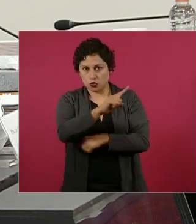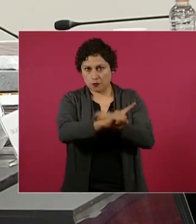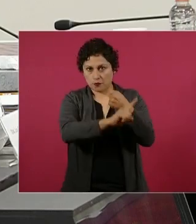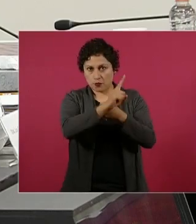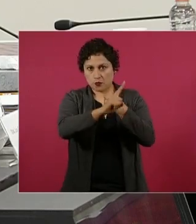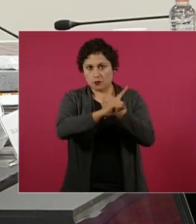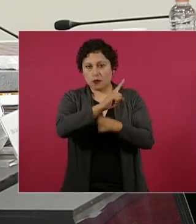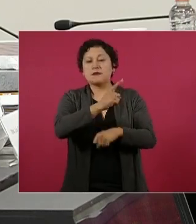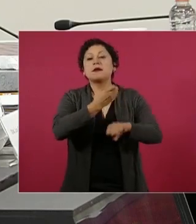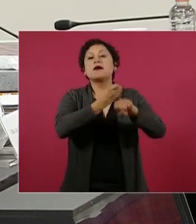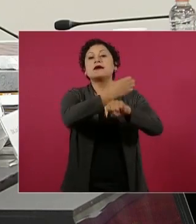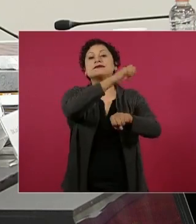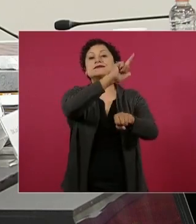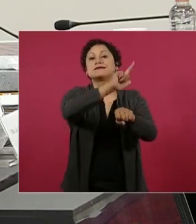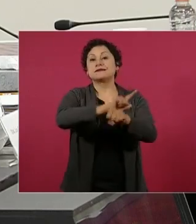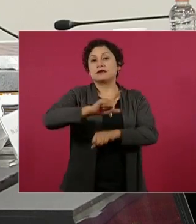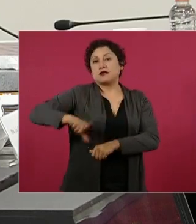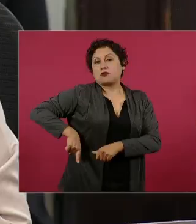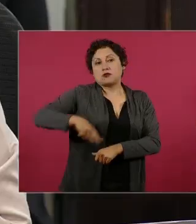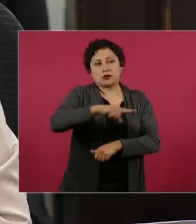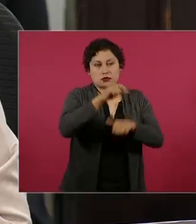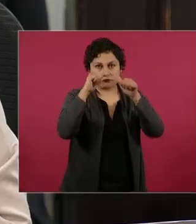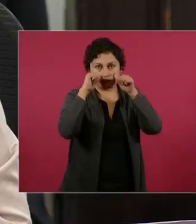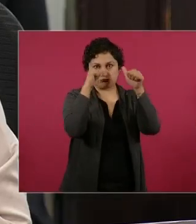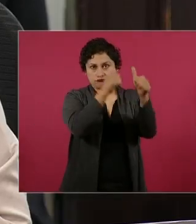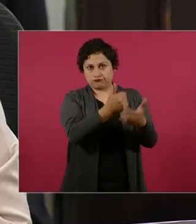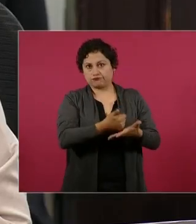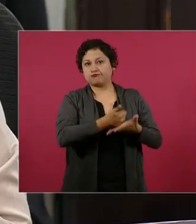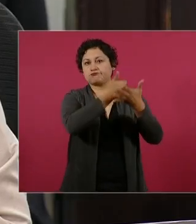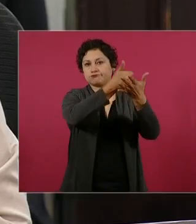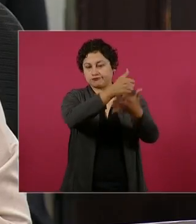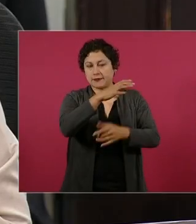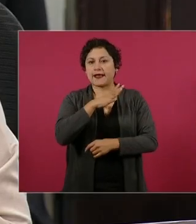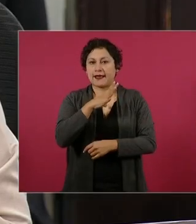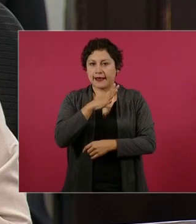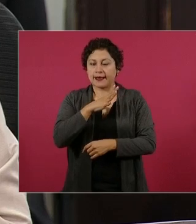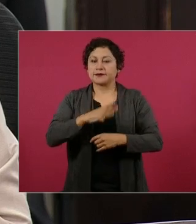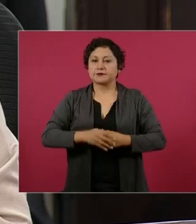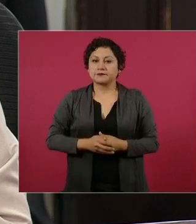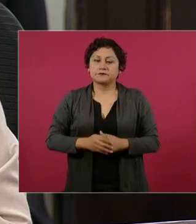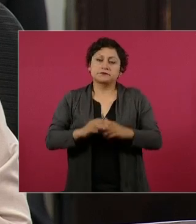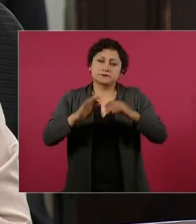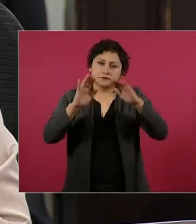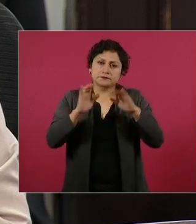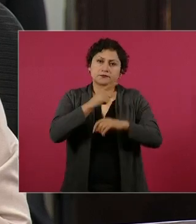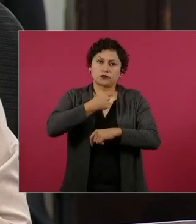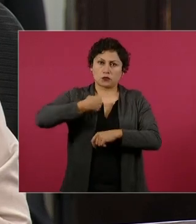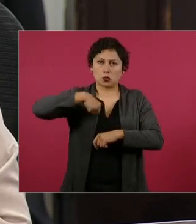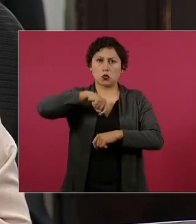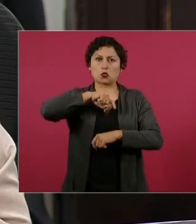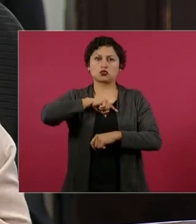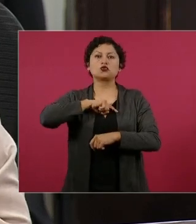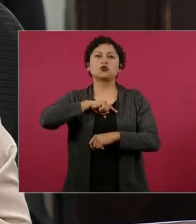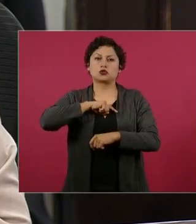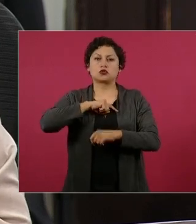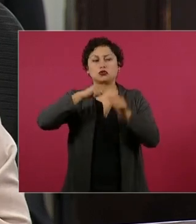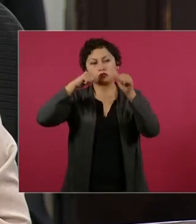que para que no haya ningún tema y vamos a seguir atendiendo las